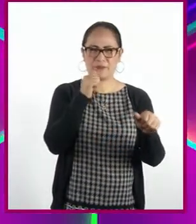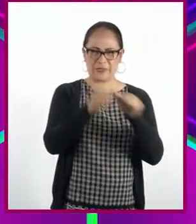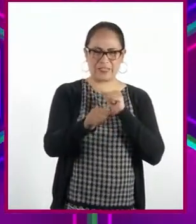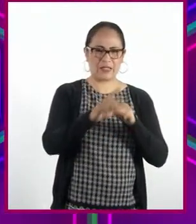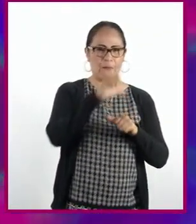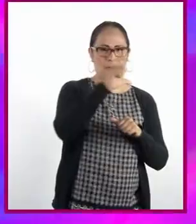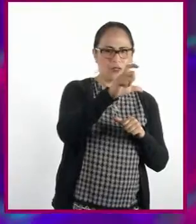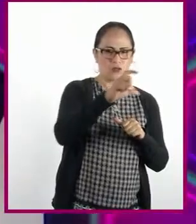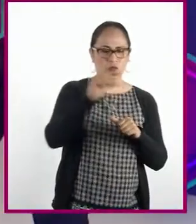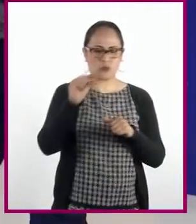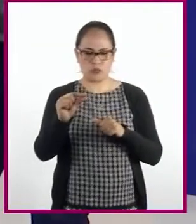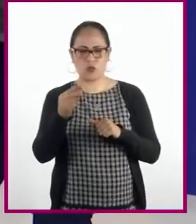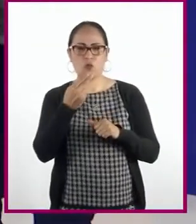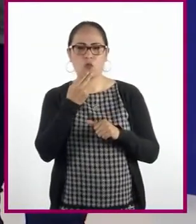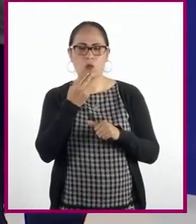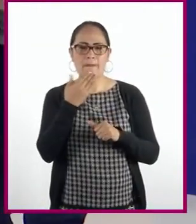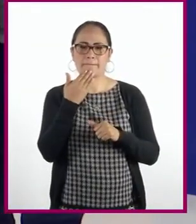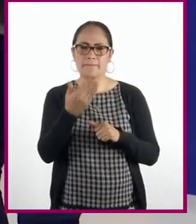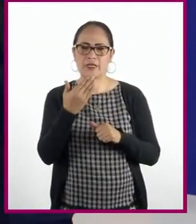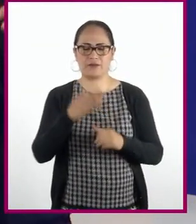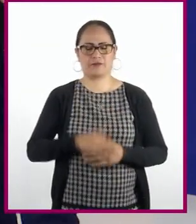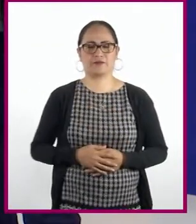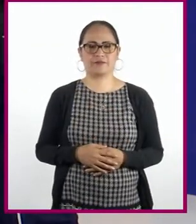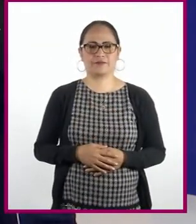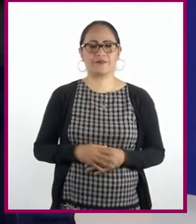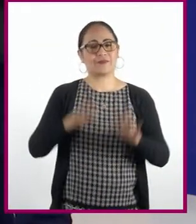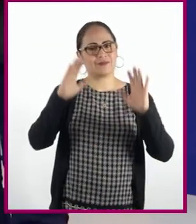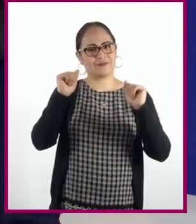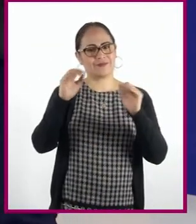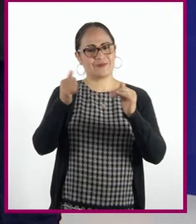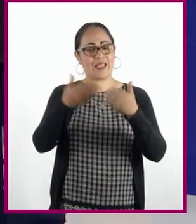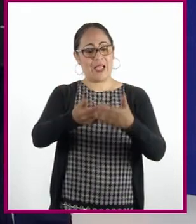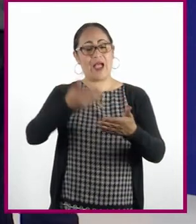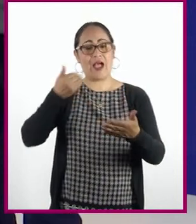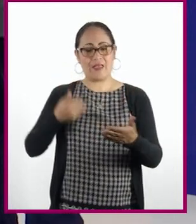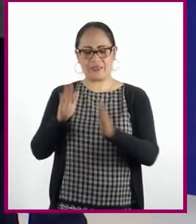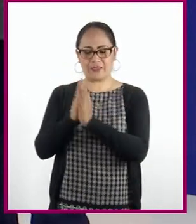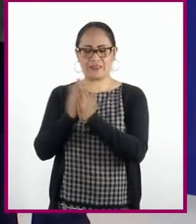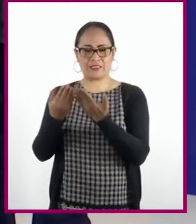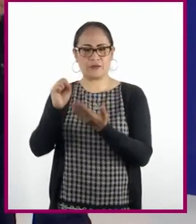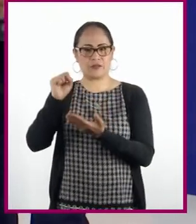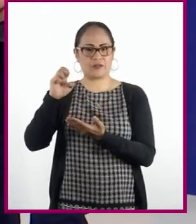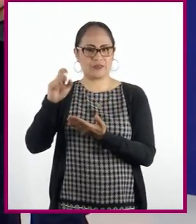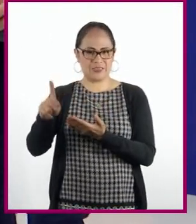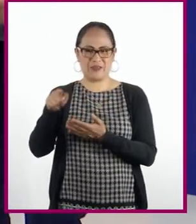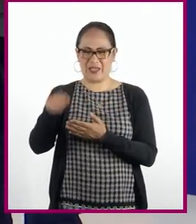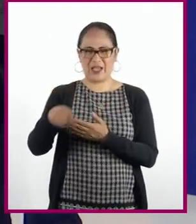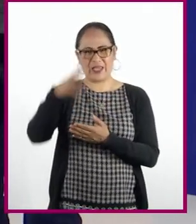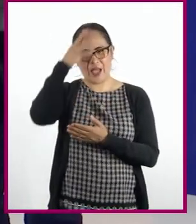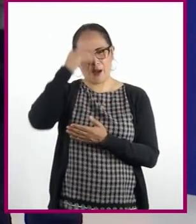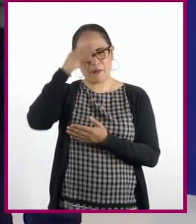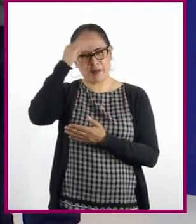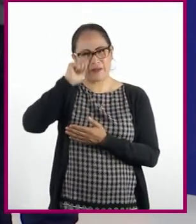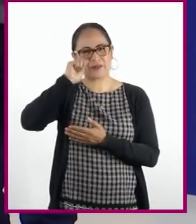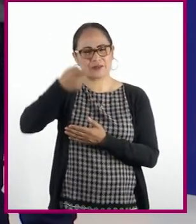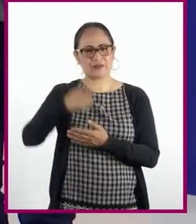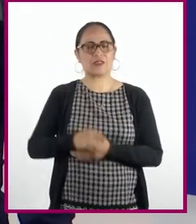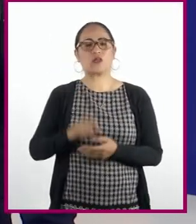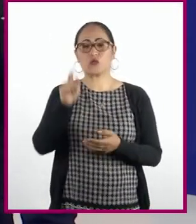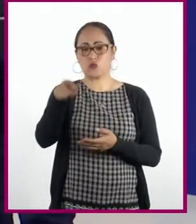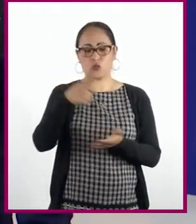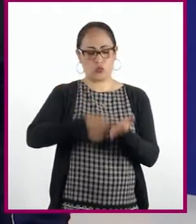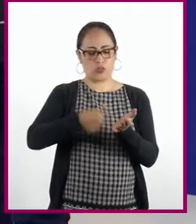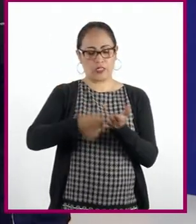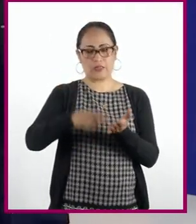minúsculas. Antes de despedirnos, les recomendamos consultar en su libro de texto El aprendizaje esperado. Escribe cartas formales,